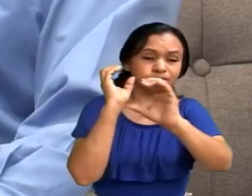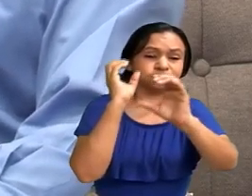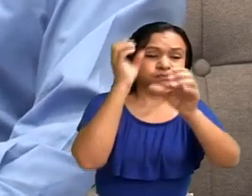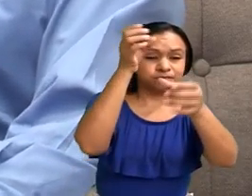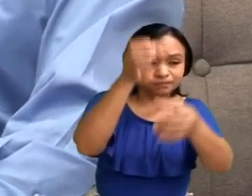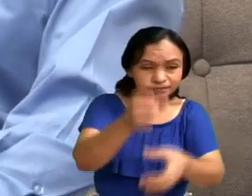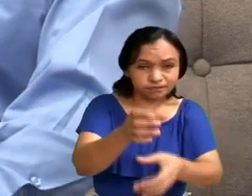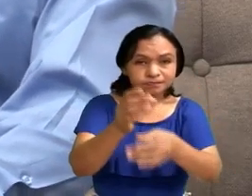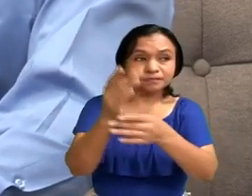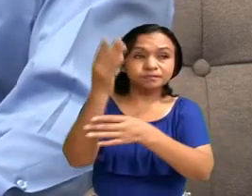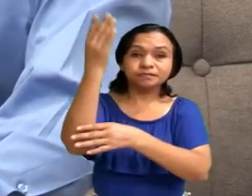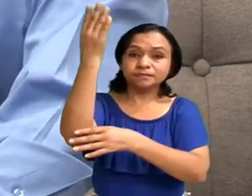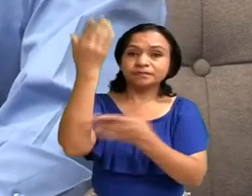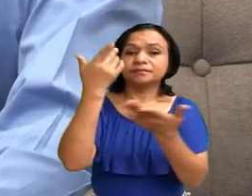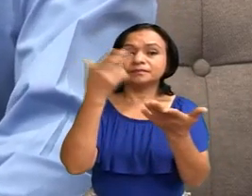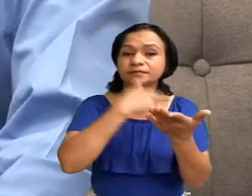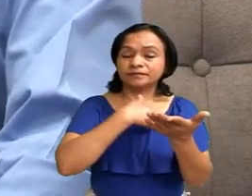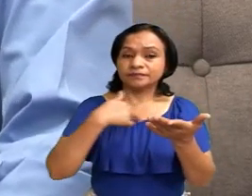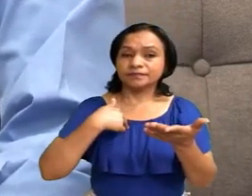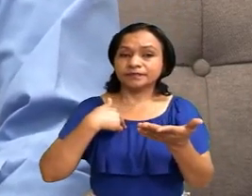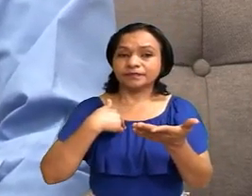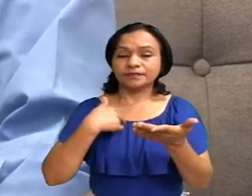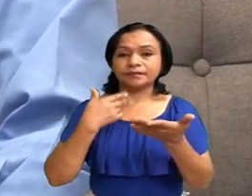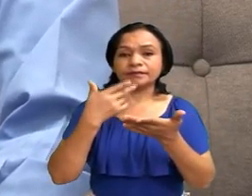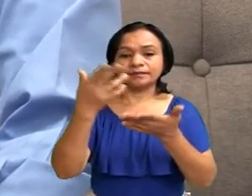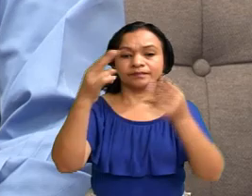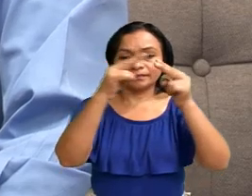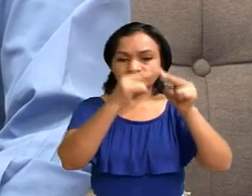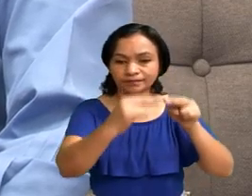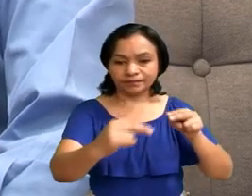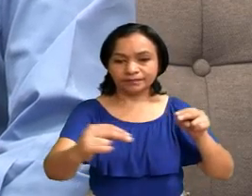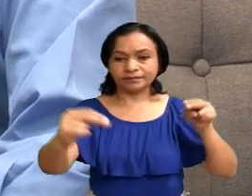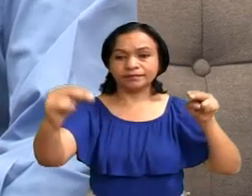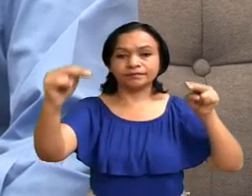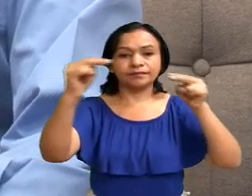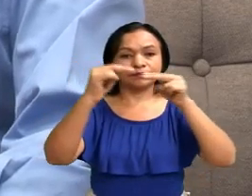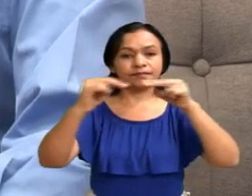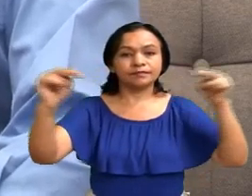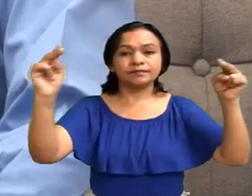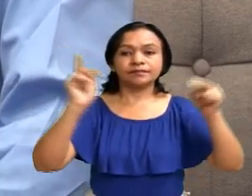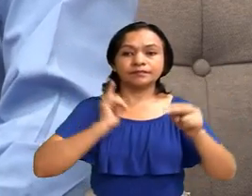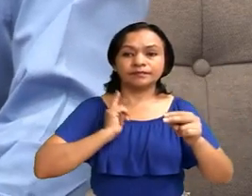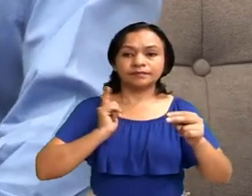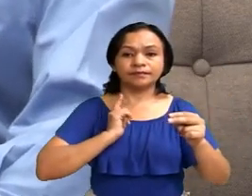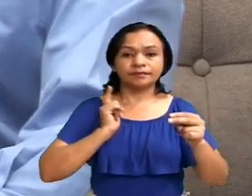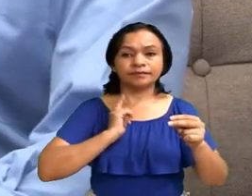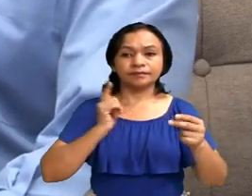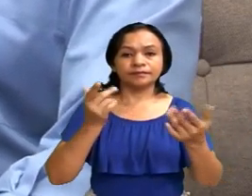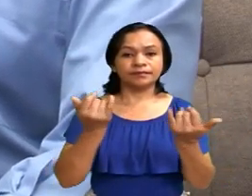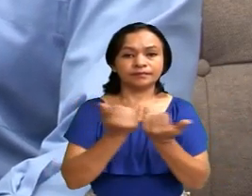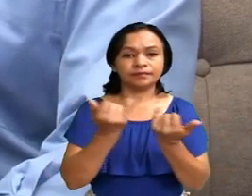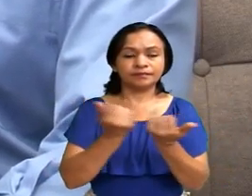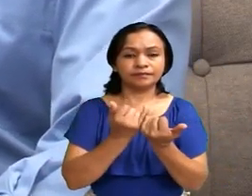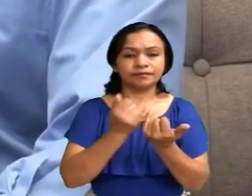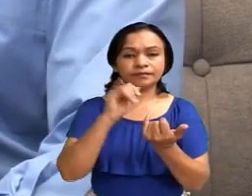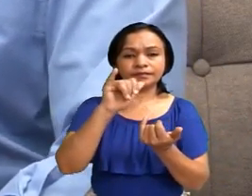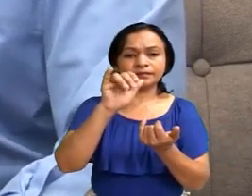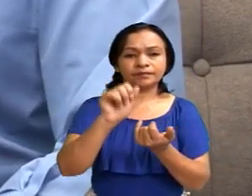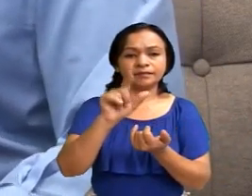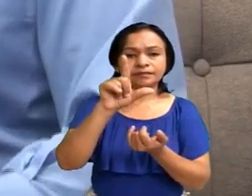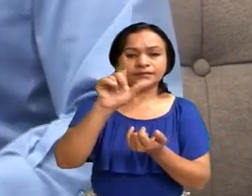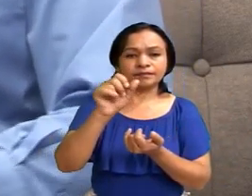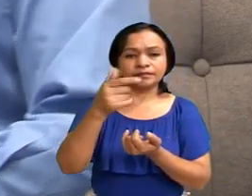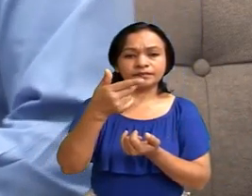y eso hace posible que esa energía llegue, ¿verdad? los terreros allí por Yalagüina,